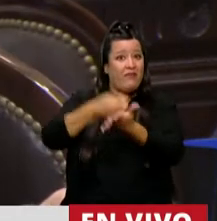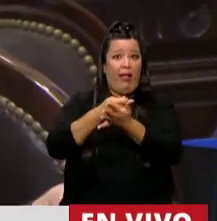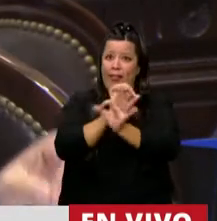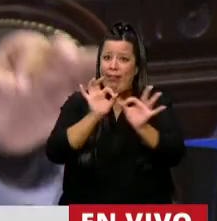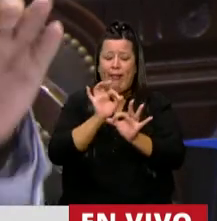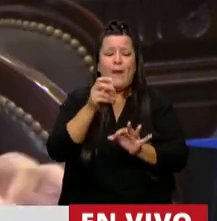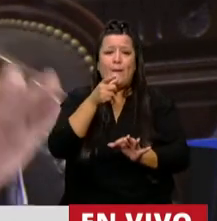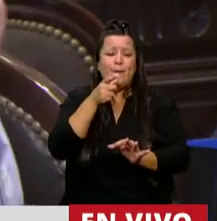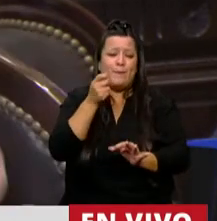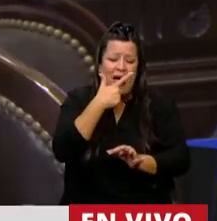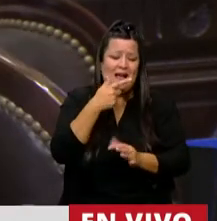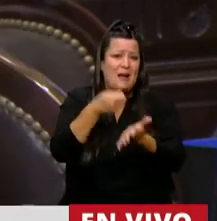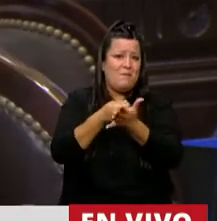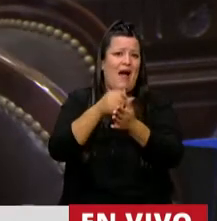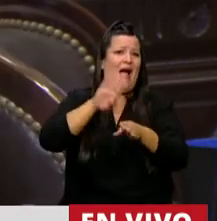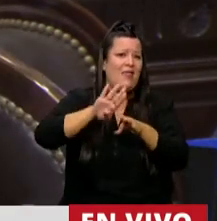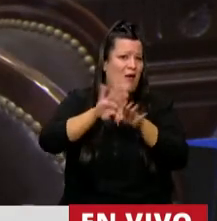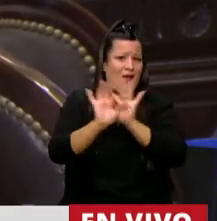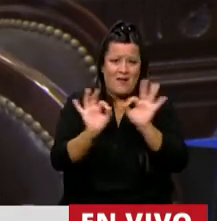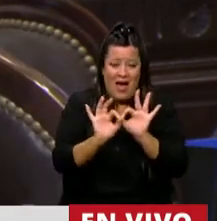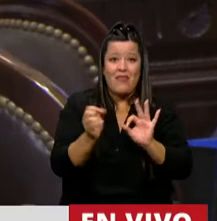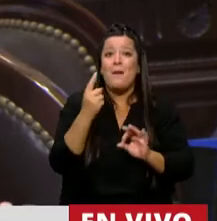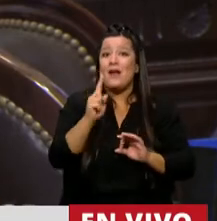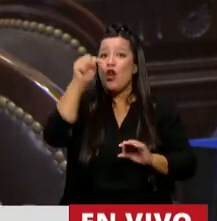Macri y hoy Argentina